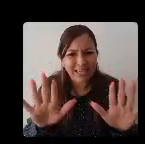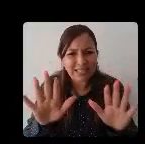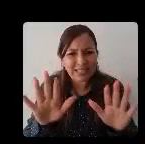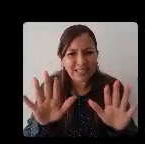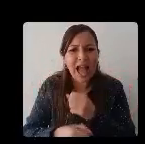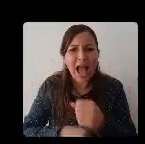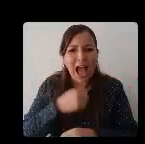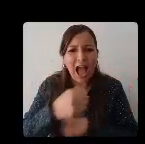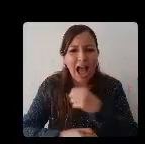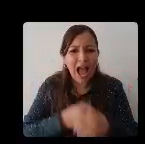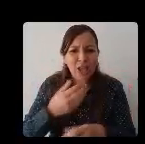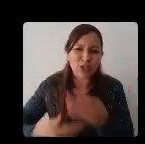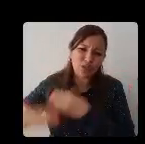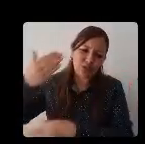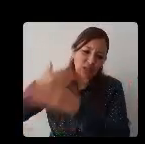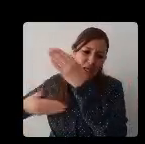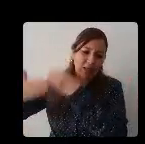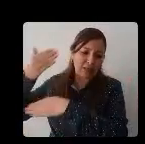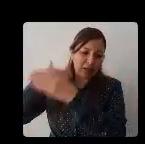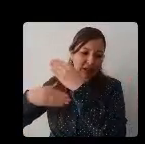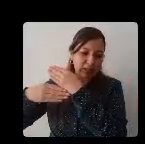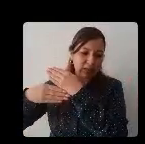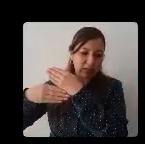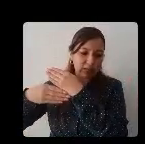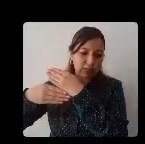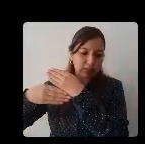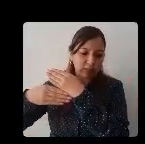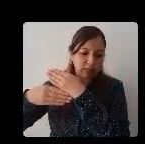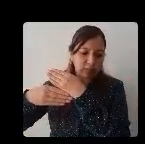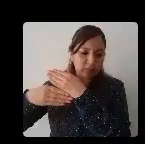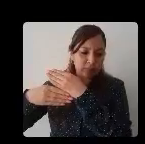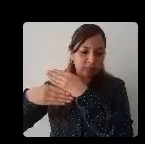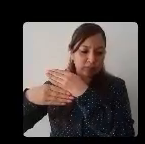creado otras actividades, como la actividad vivencial,